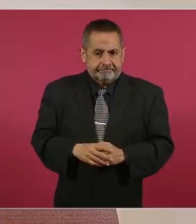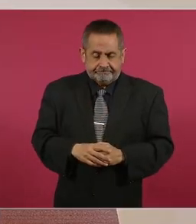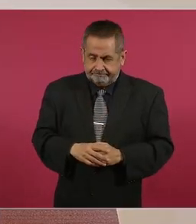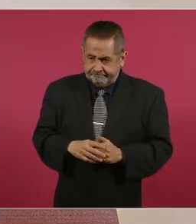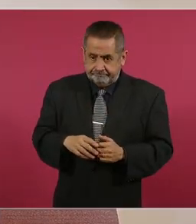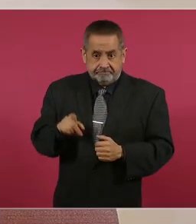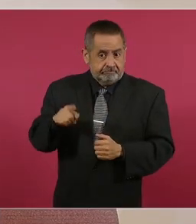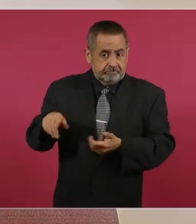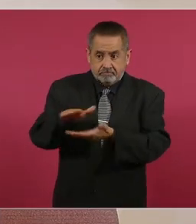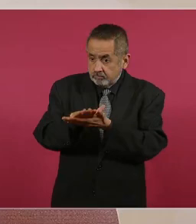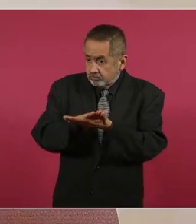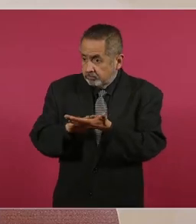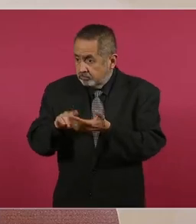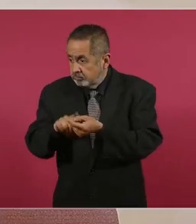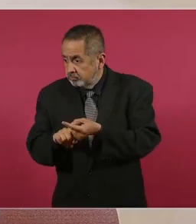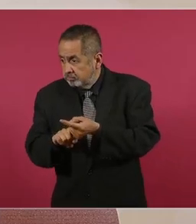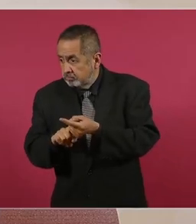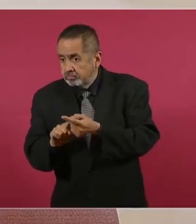arriba,